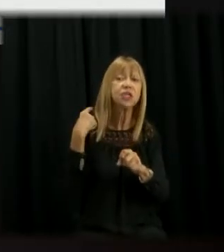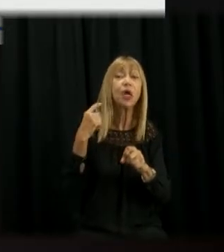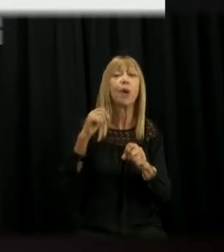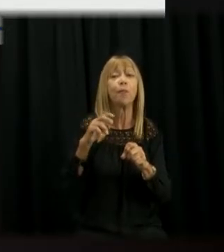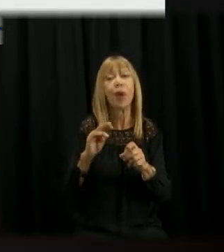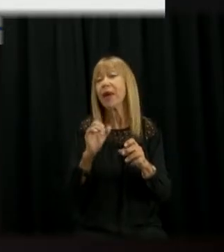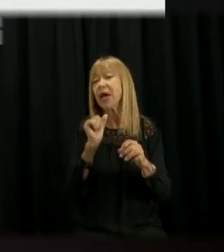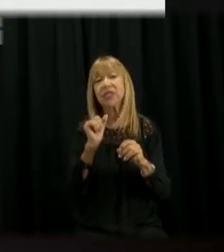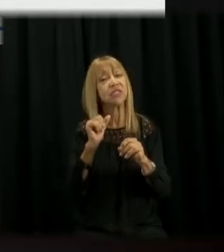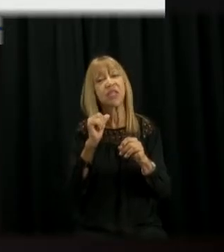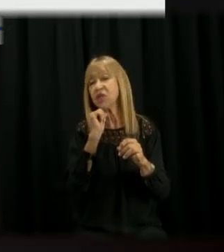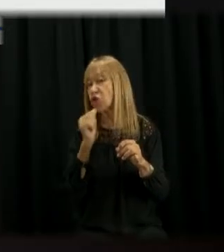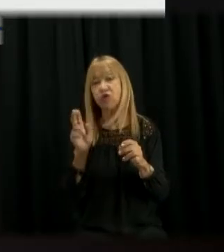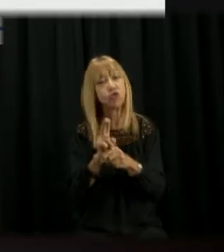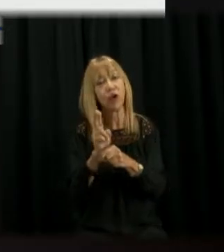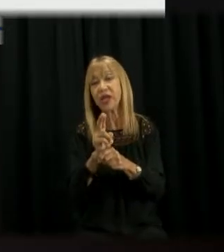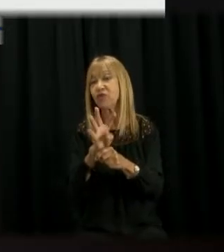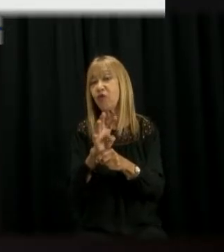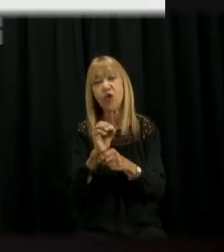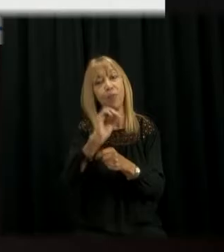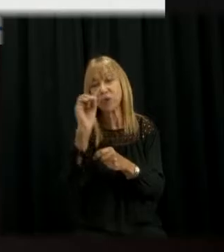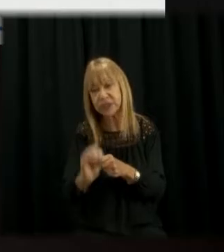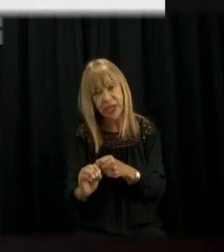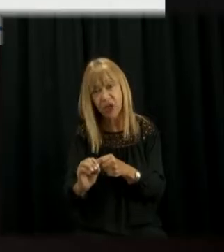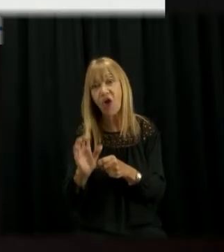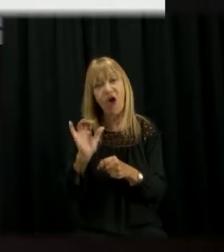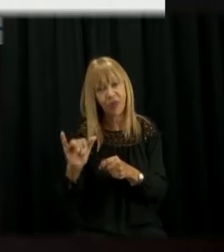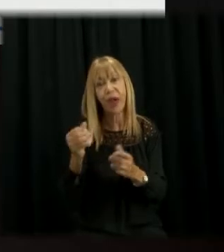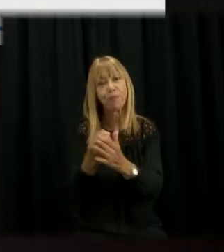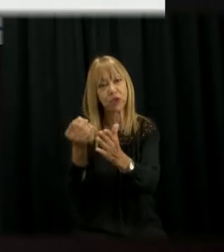el año pasado, PREPA no utilizó